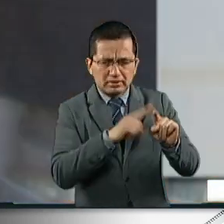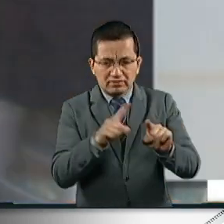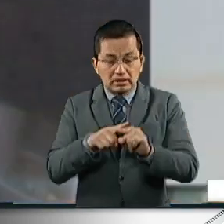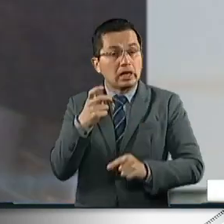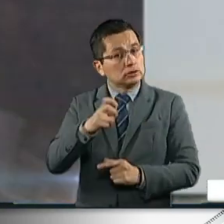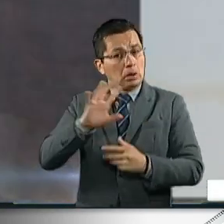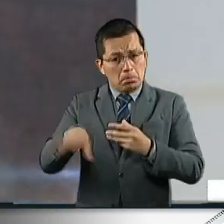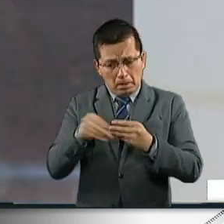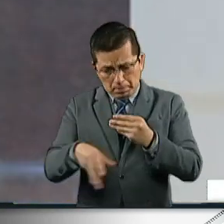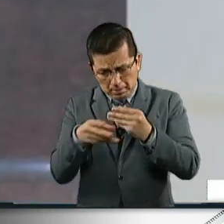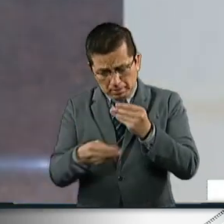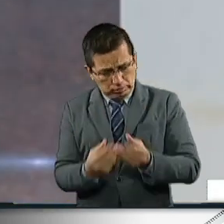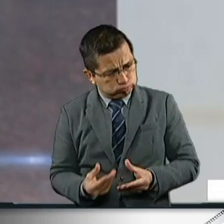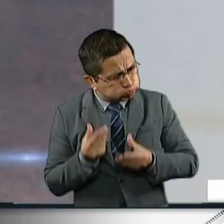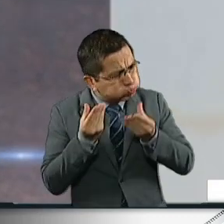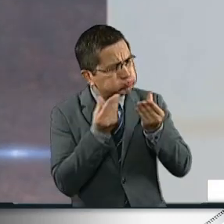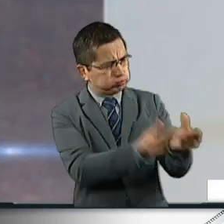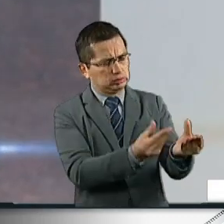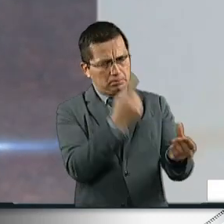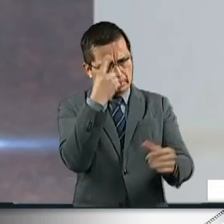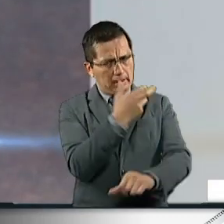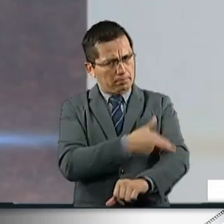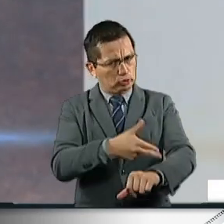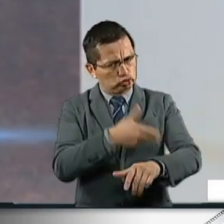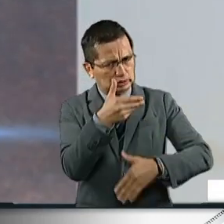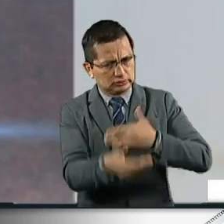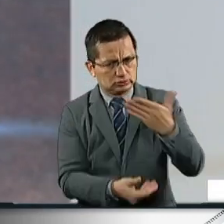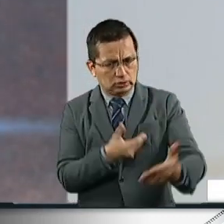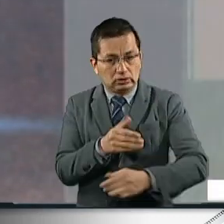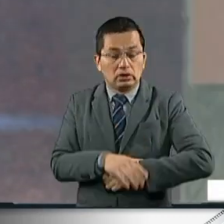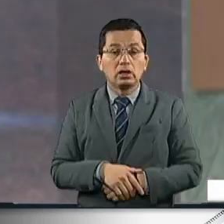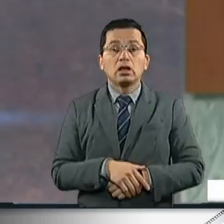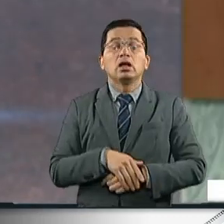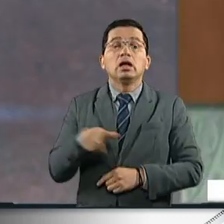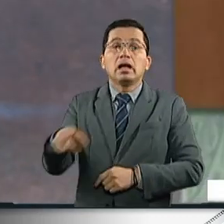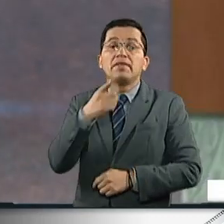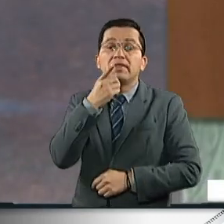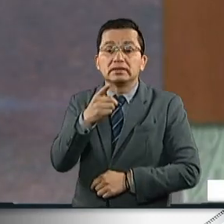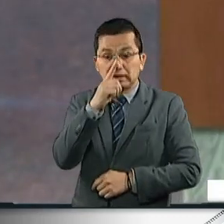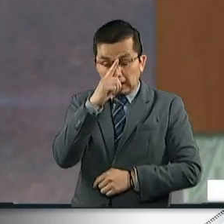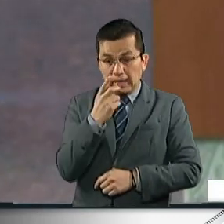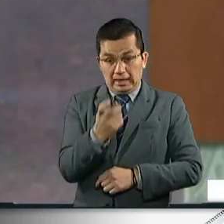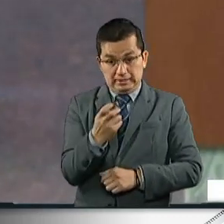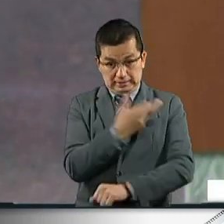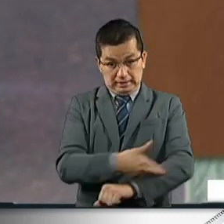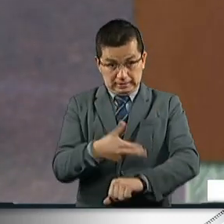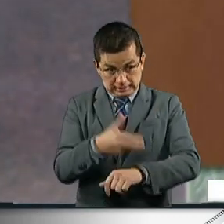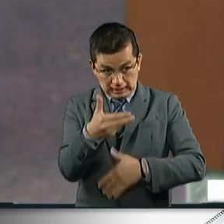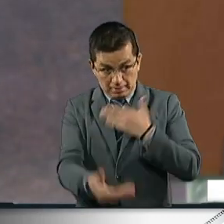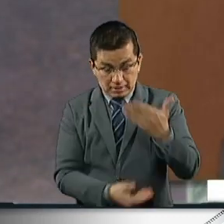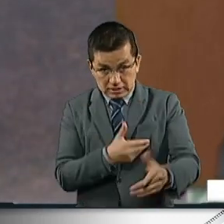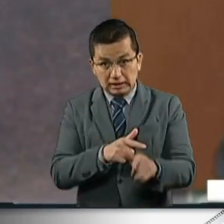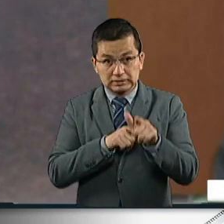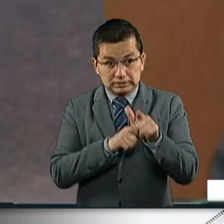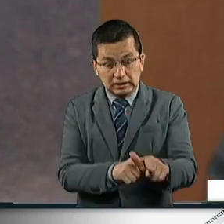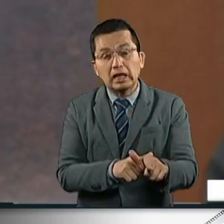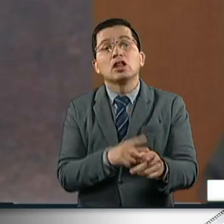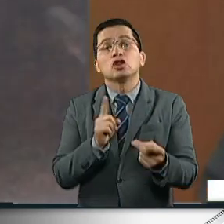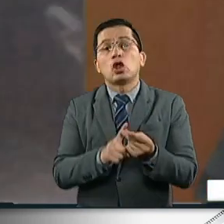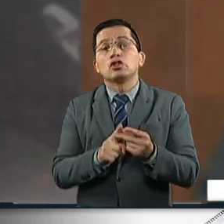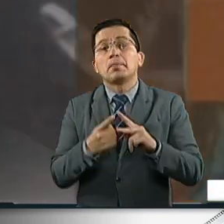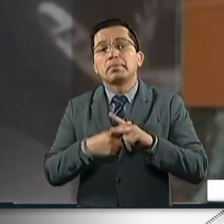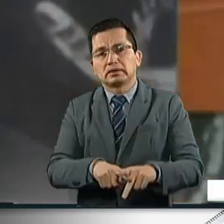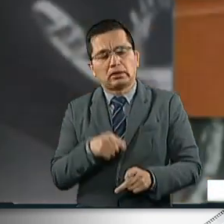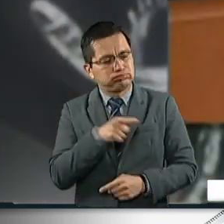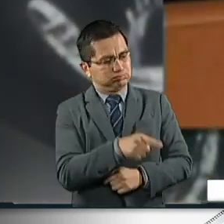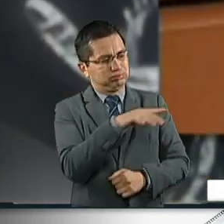en la solicitud presentada para pronta referencia esta tarde aseveró que de proceder el trámite en la cámara de diputados como órgano de acusación